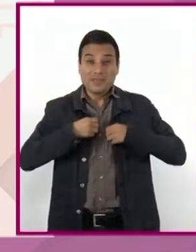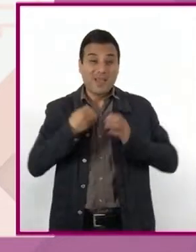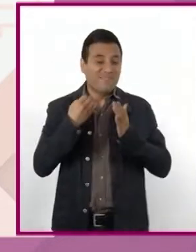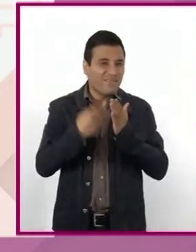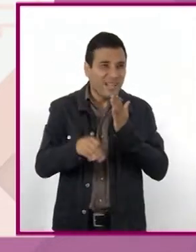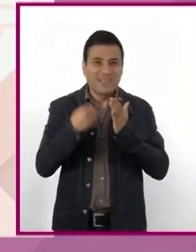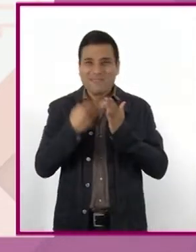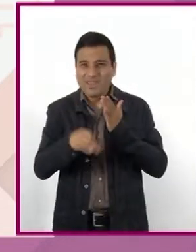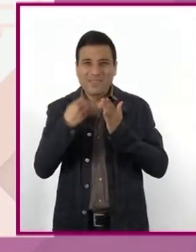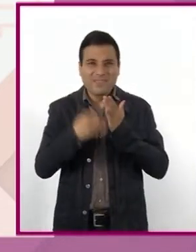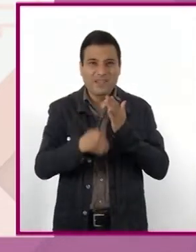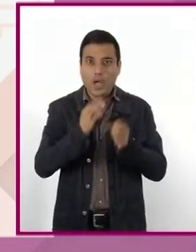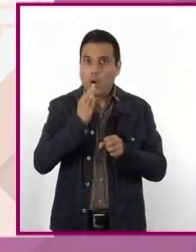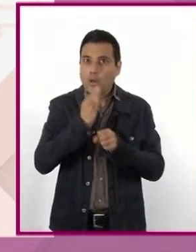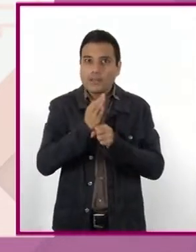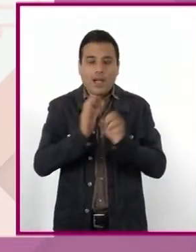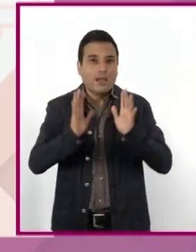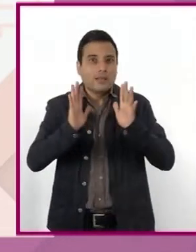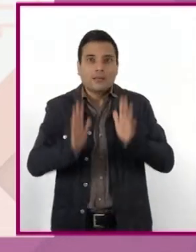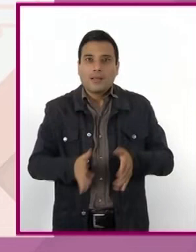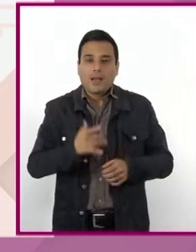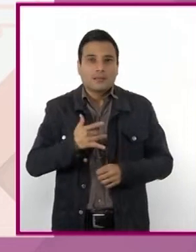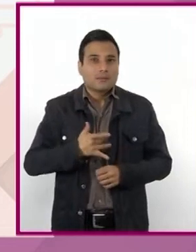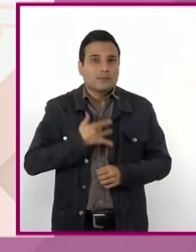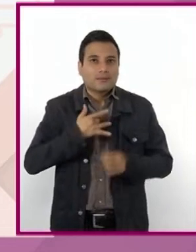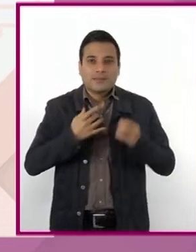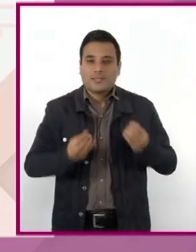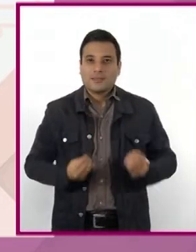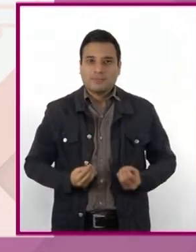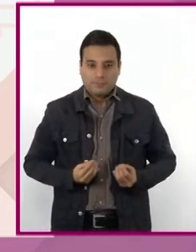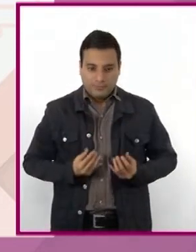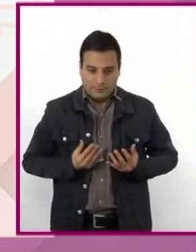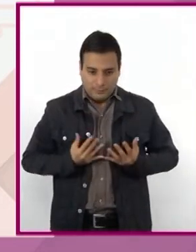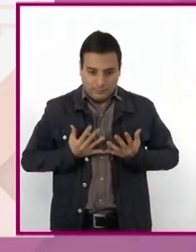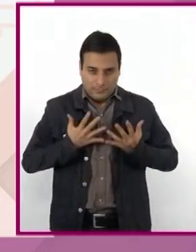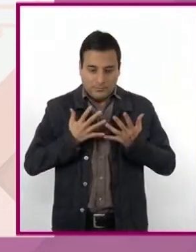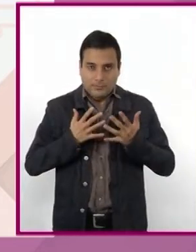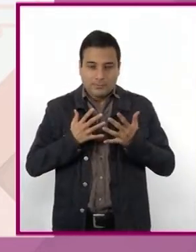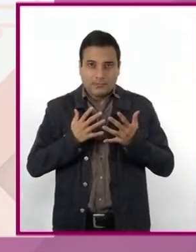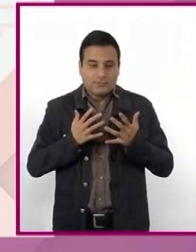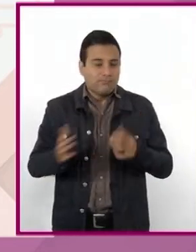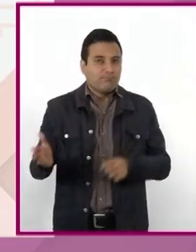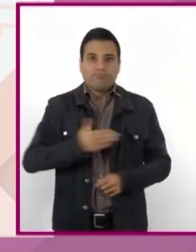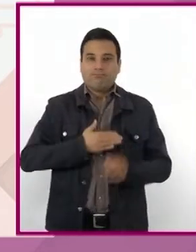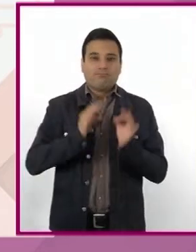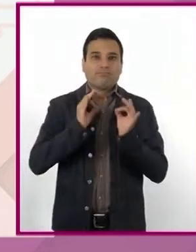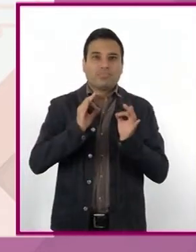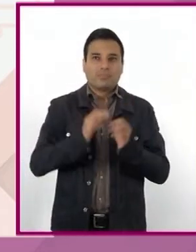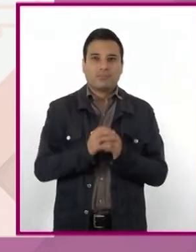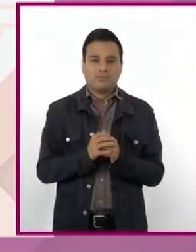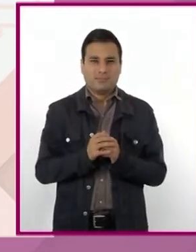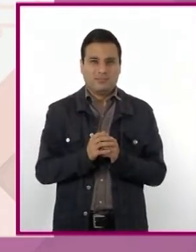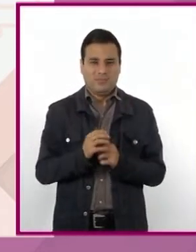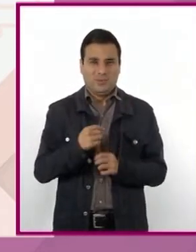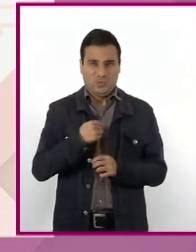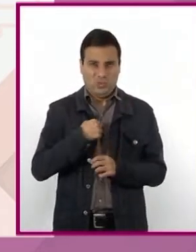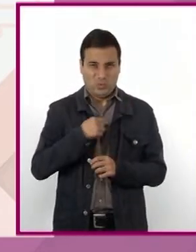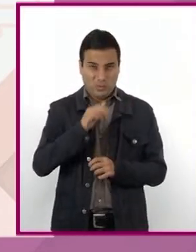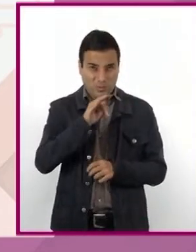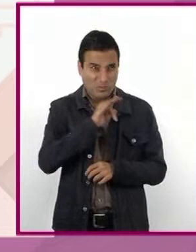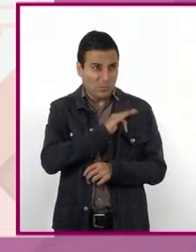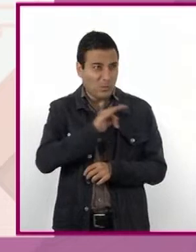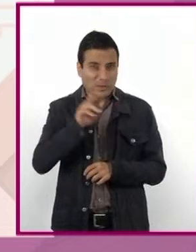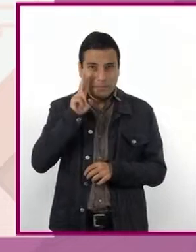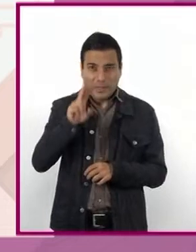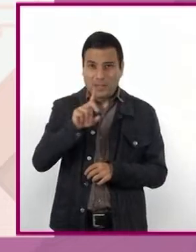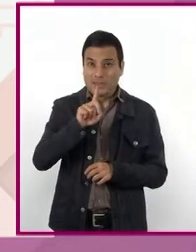qué era. Pero algo no me quedaba claro. No podía ver ni rastro de los